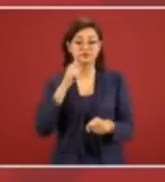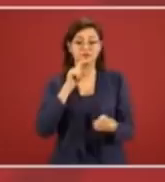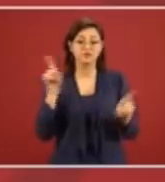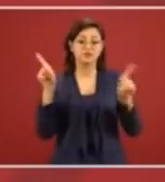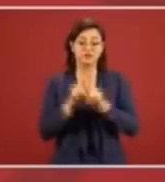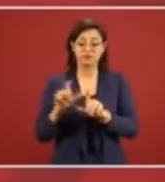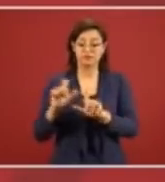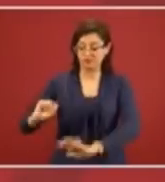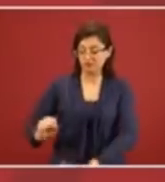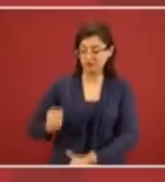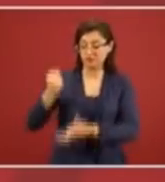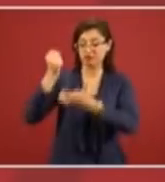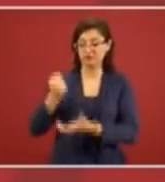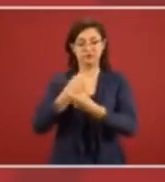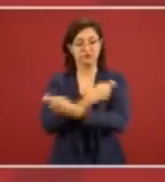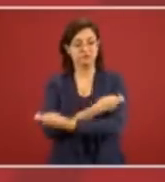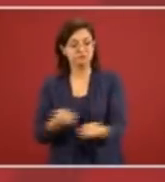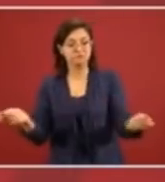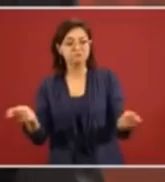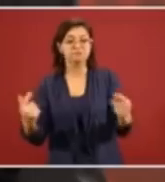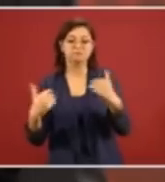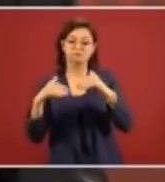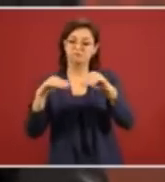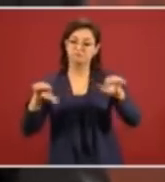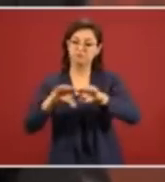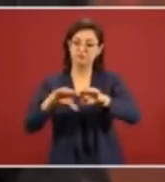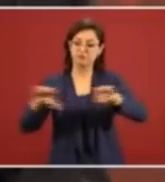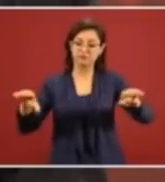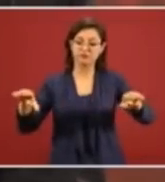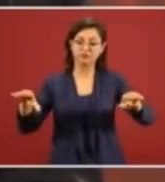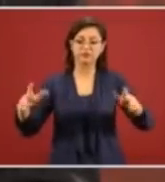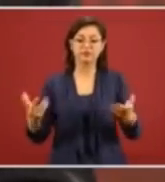con equidad, es decir,